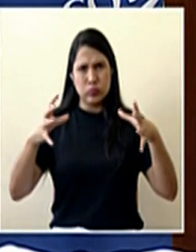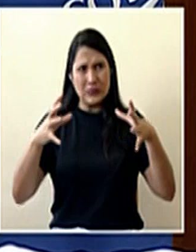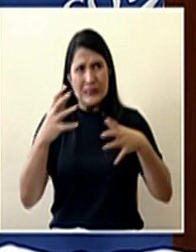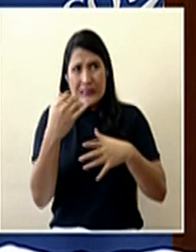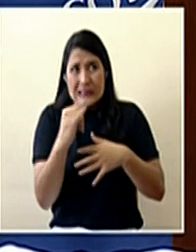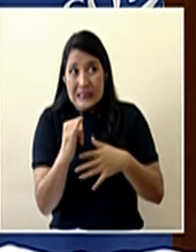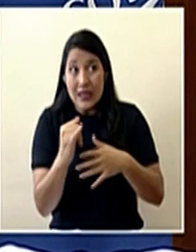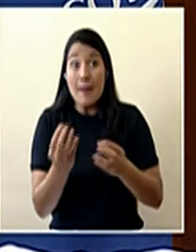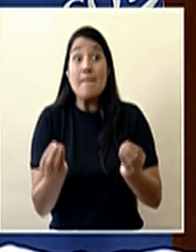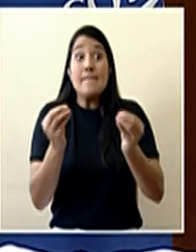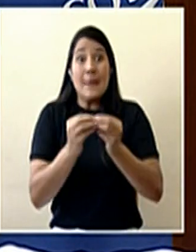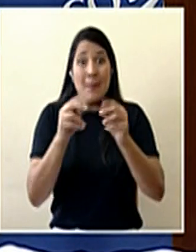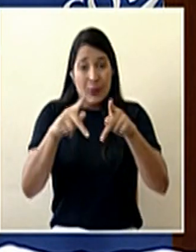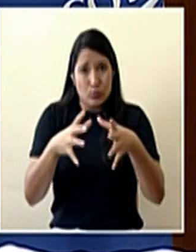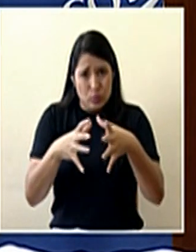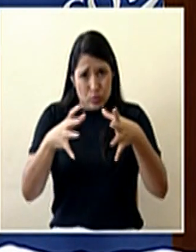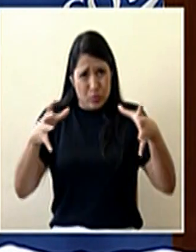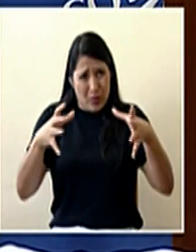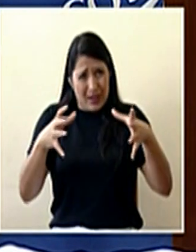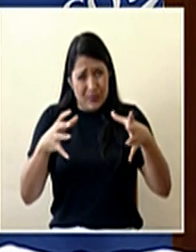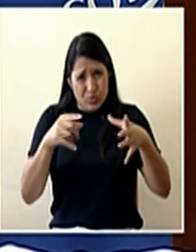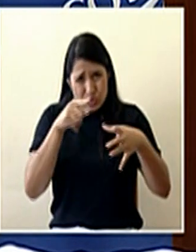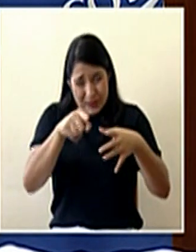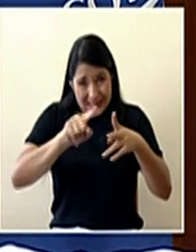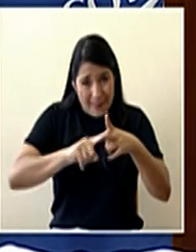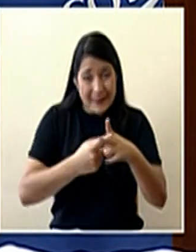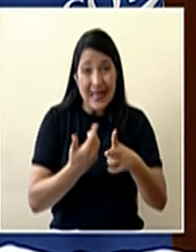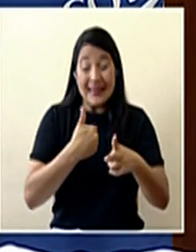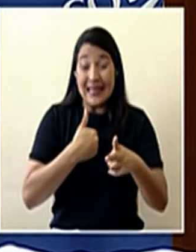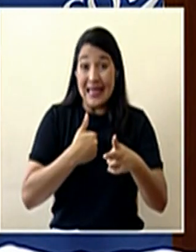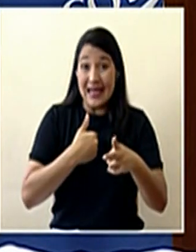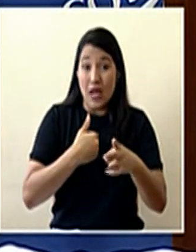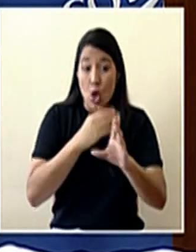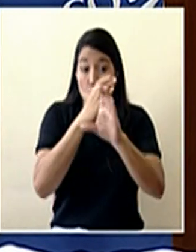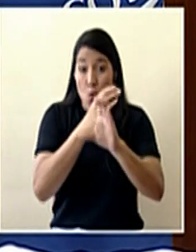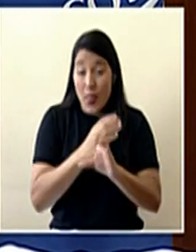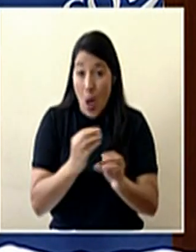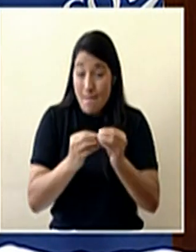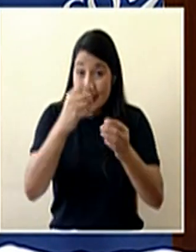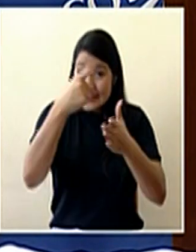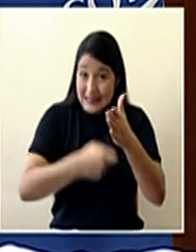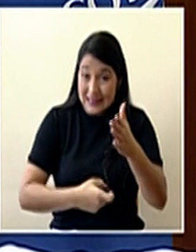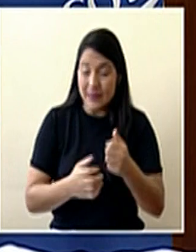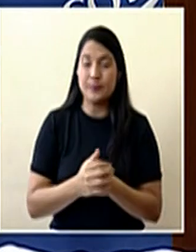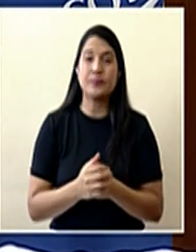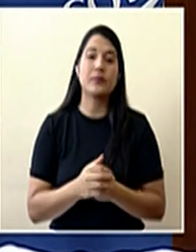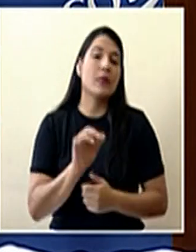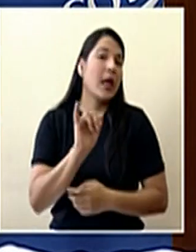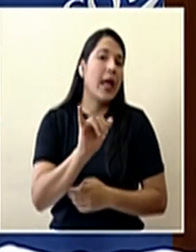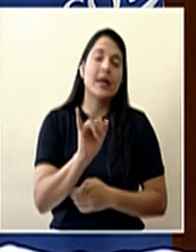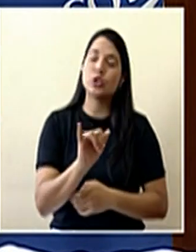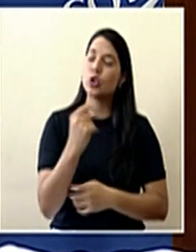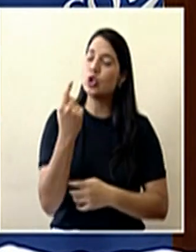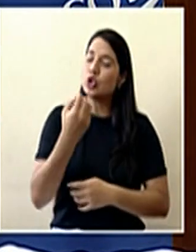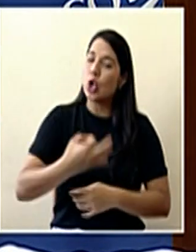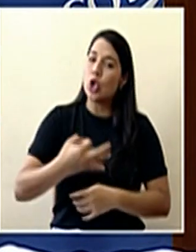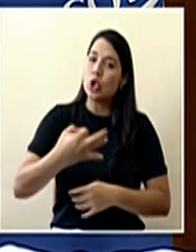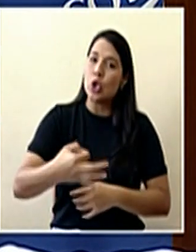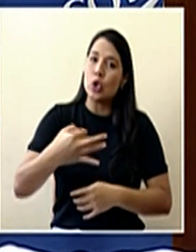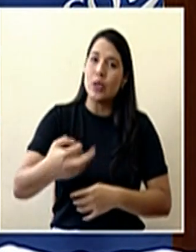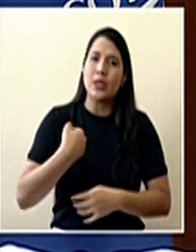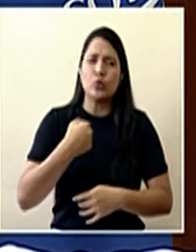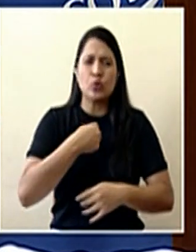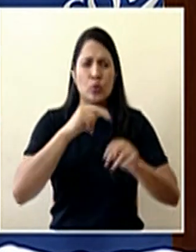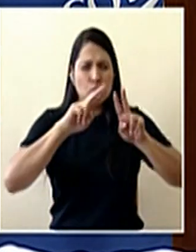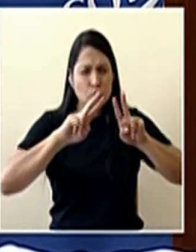y restricciones que ya se están tomando? Esto completamente es un asunto de constante análisis. Hay que estar